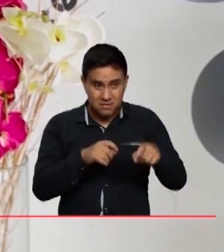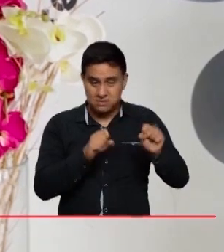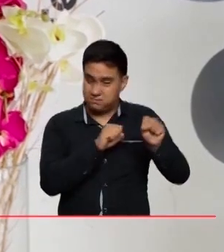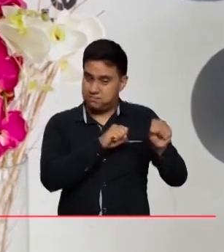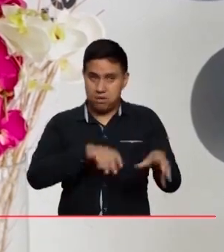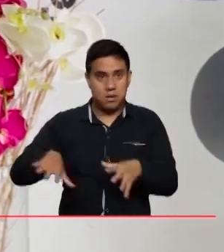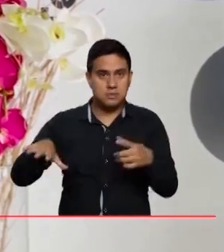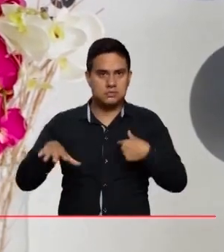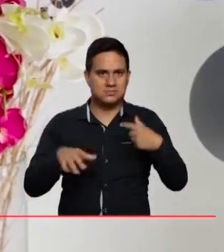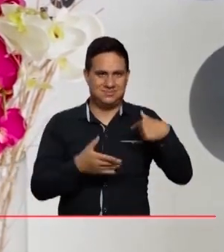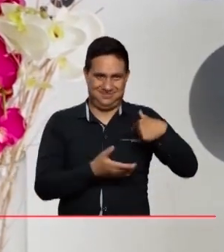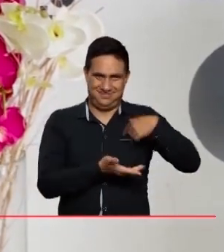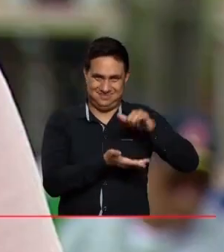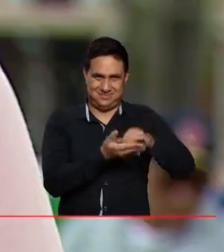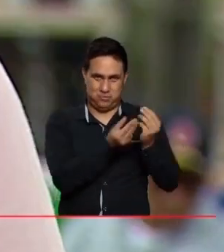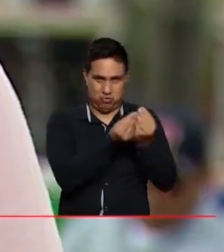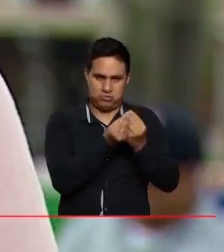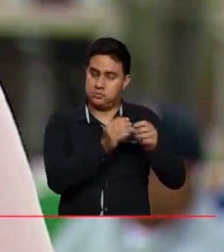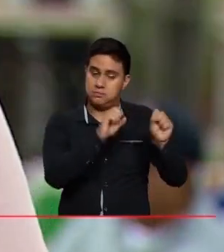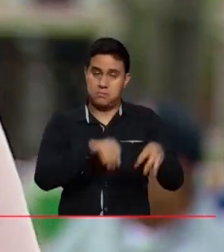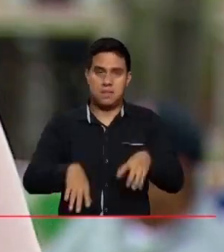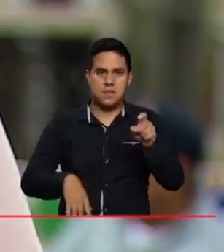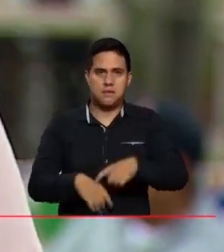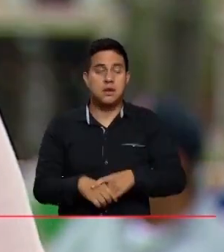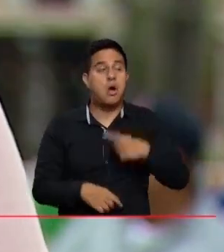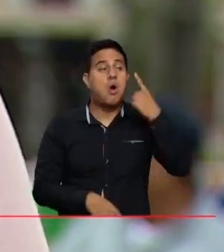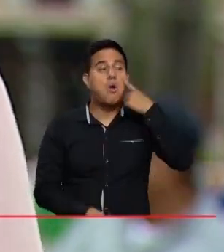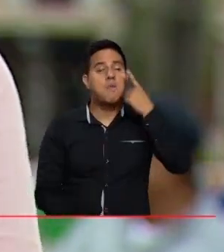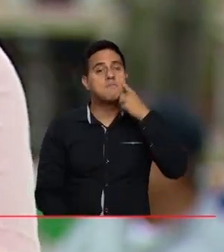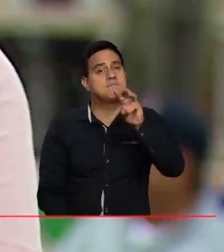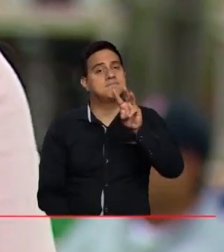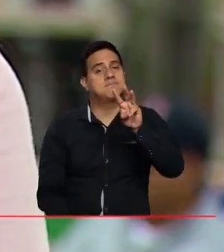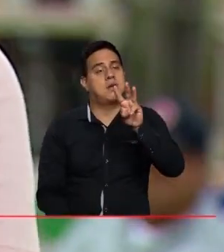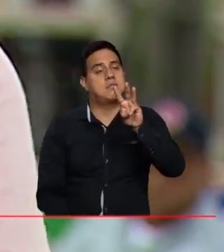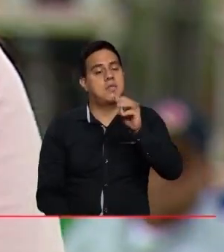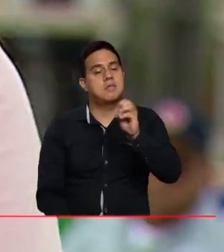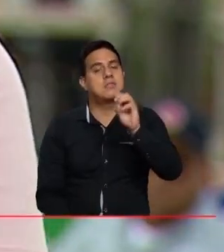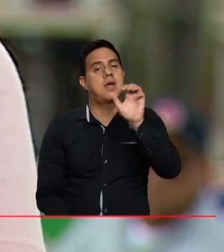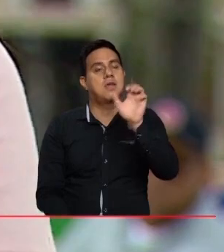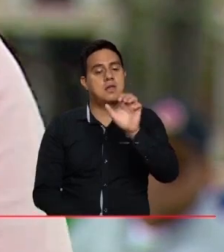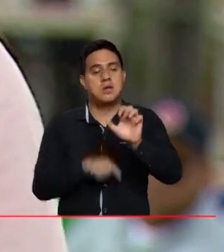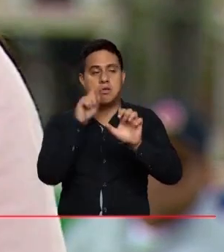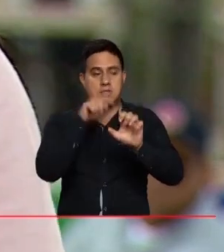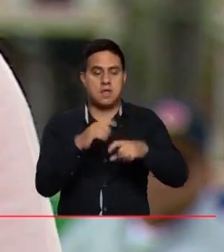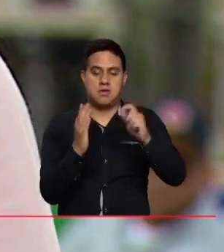Cadena. A ambos cabildantes le dan plazo hasta el próximo 30 de enero